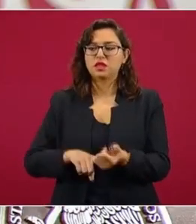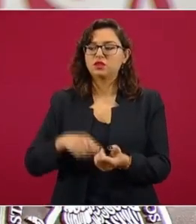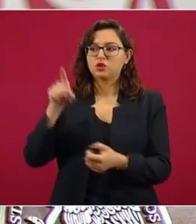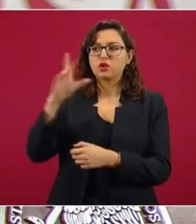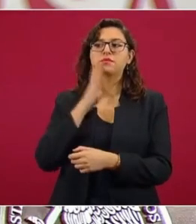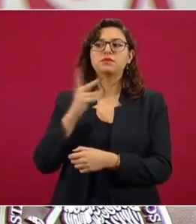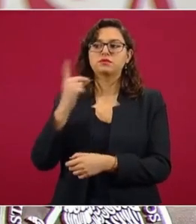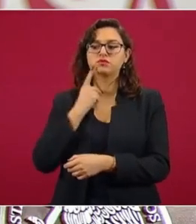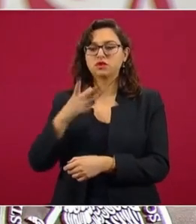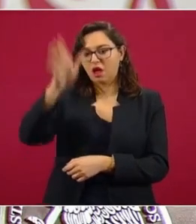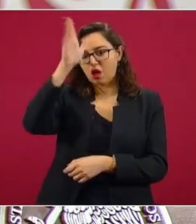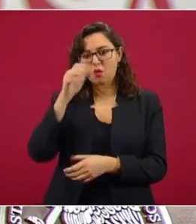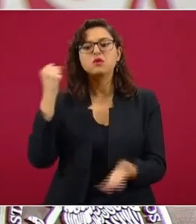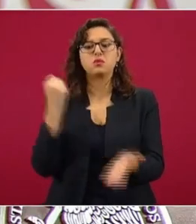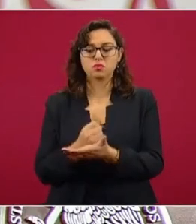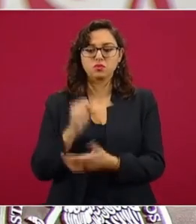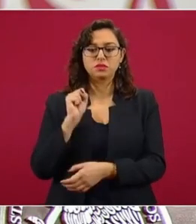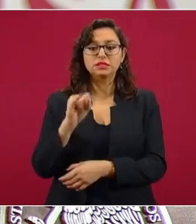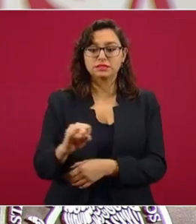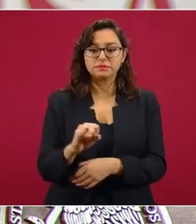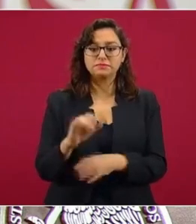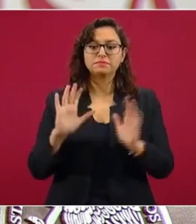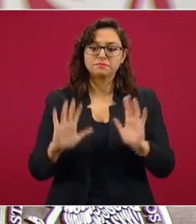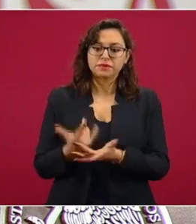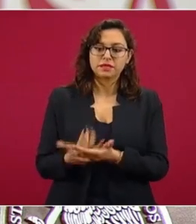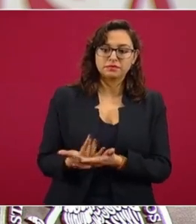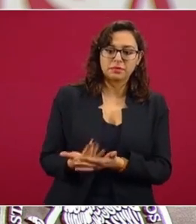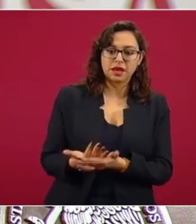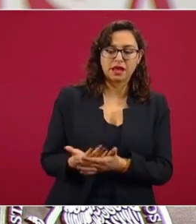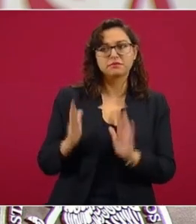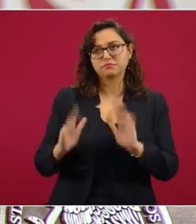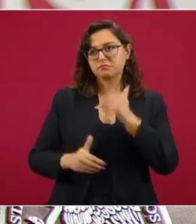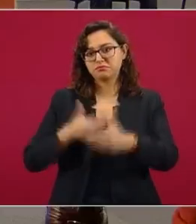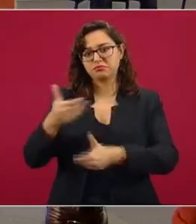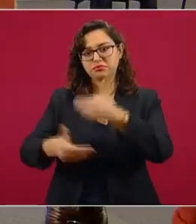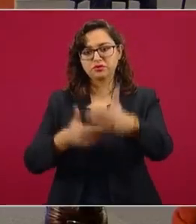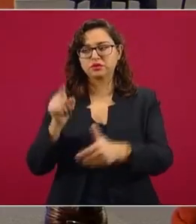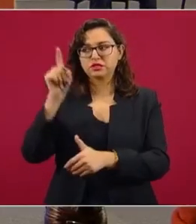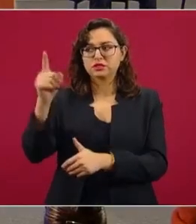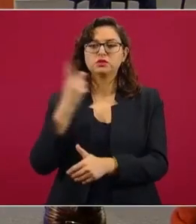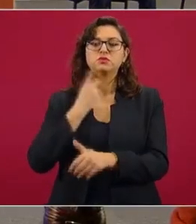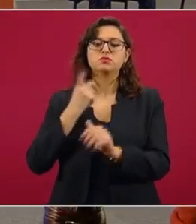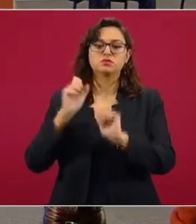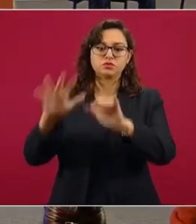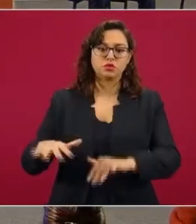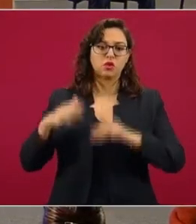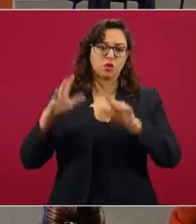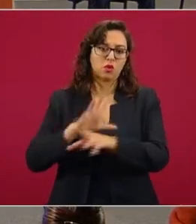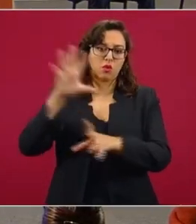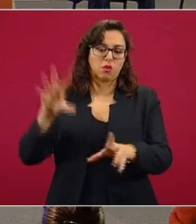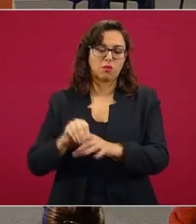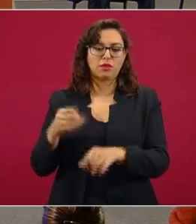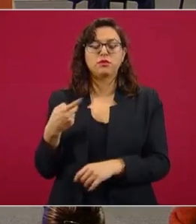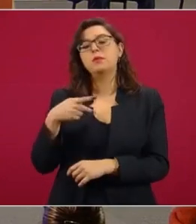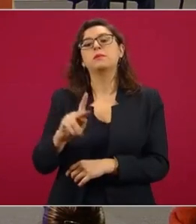Diputados y estaremos en espera de que concluya el proceso legislativo. Pero les quiero decir cuáles son los elementos